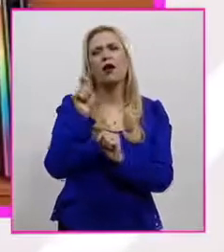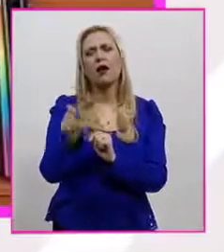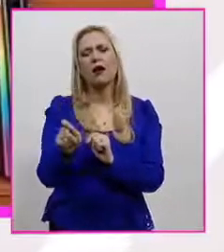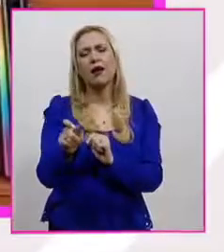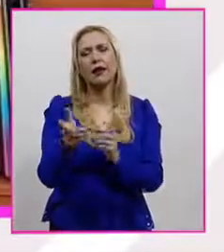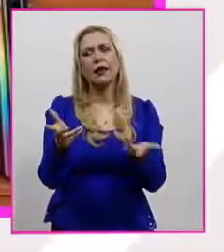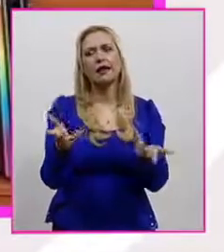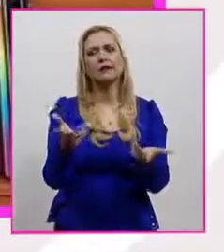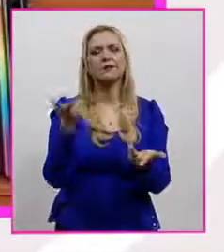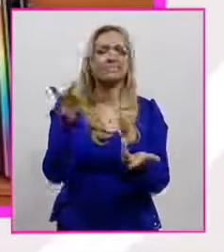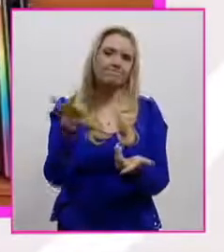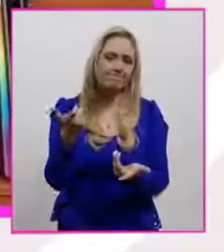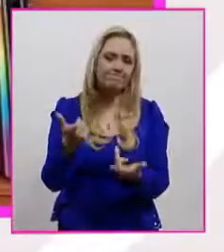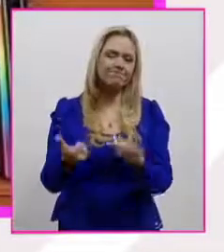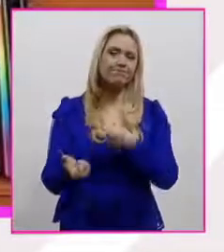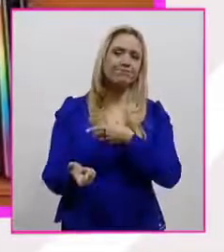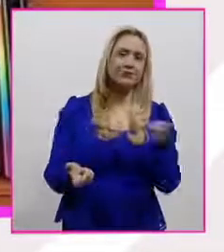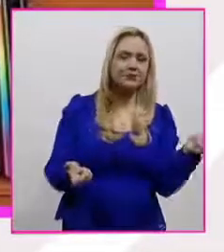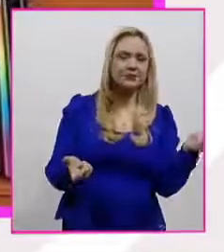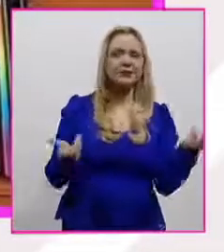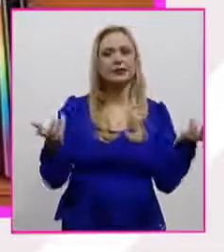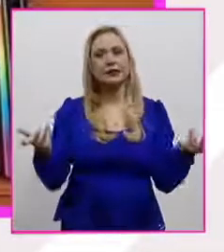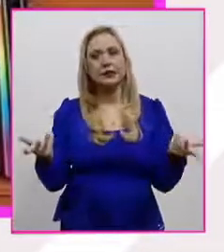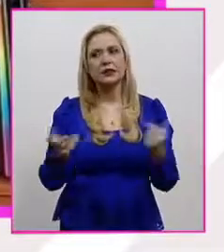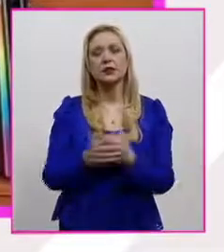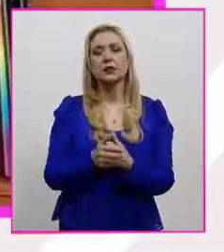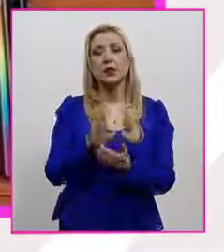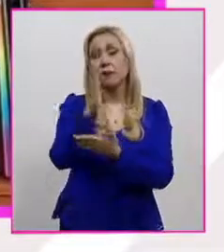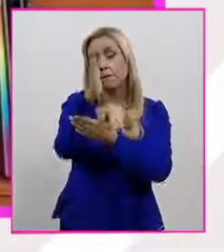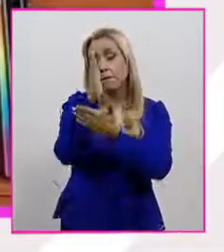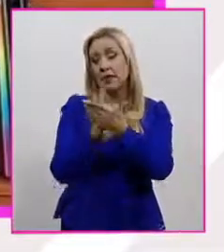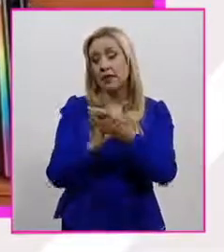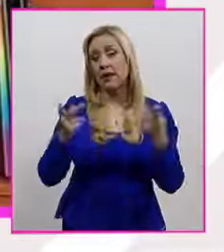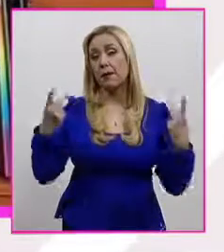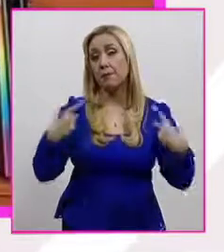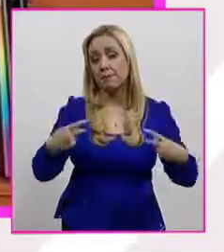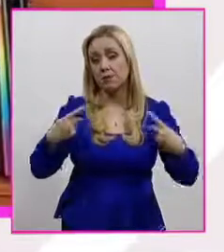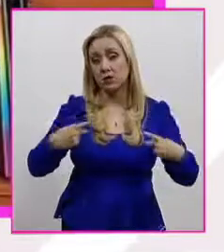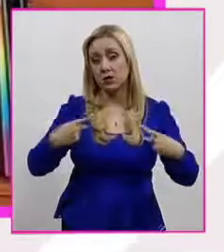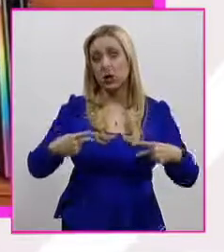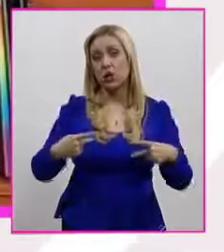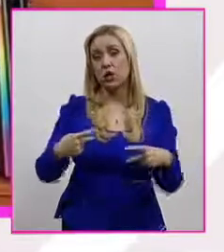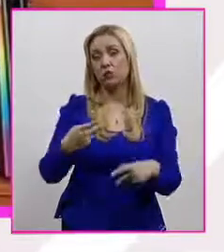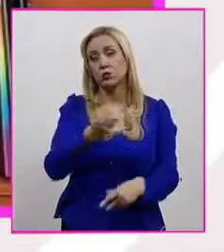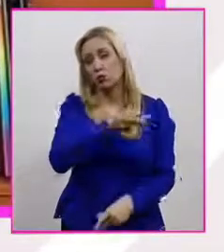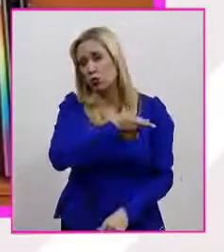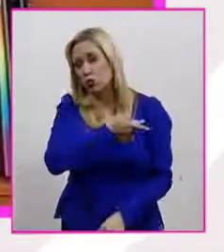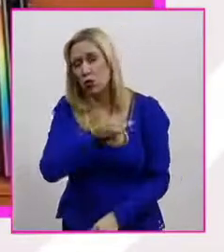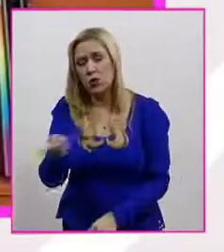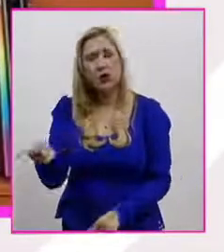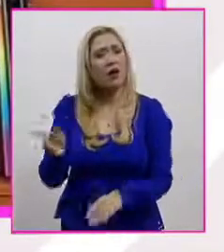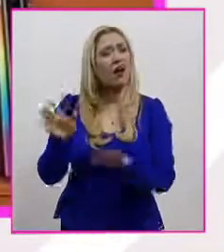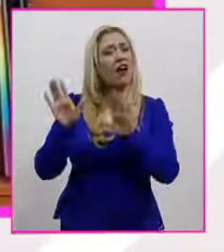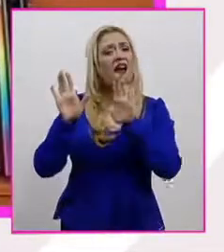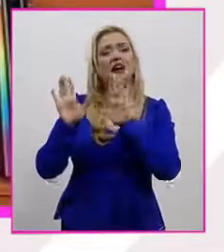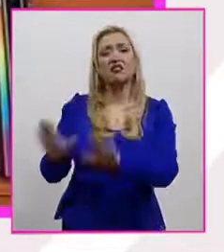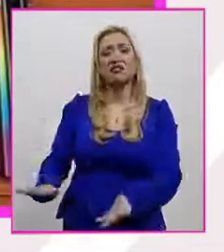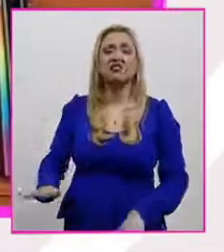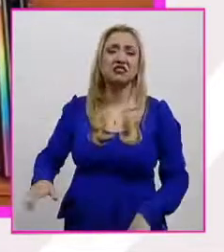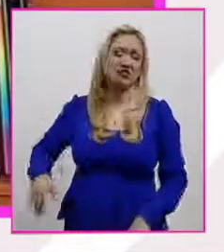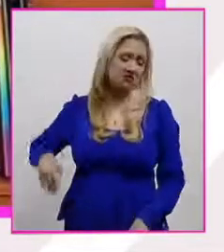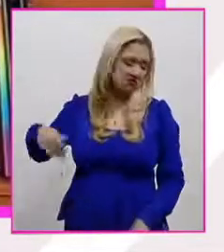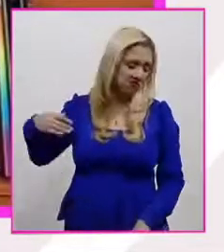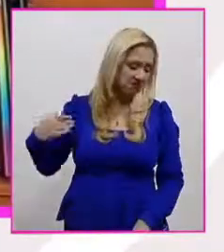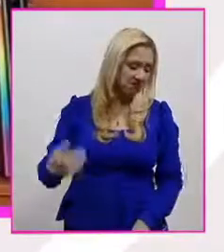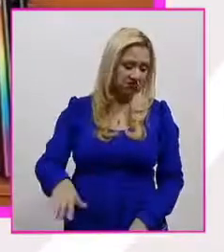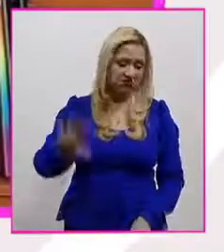espectro socioeconómico, lo que significa que la mitad de las personas que se encuentran en situación de pobreza permanecerán en esa situación por el resto de